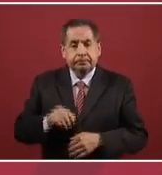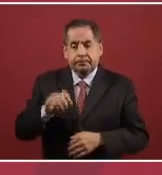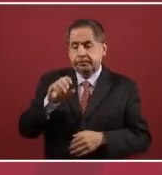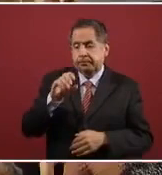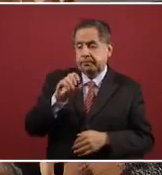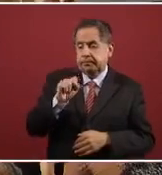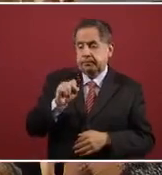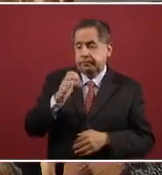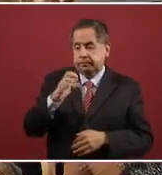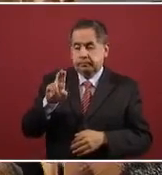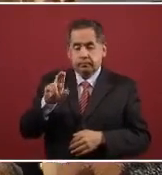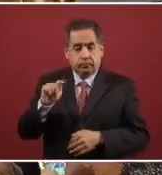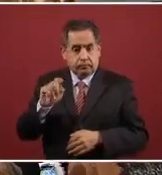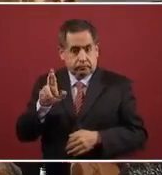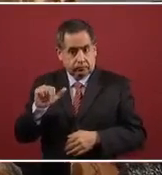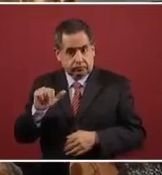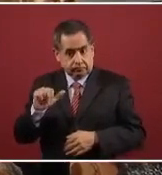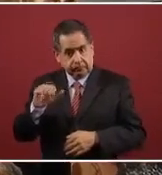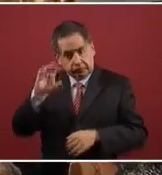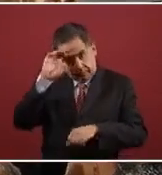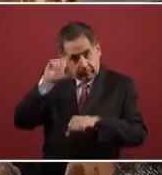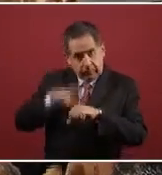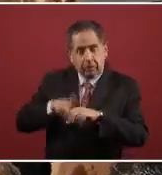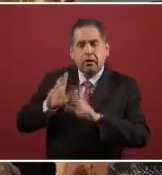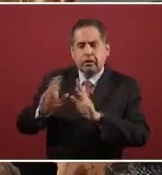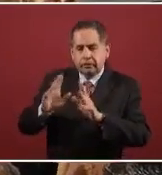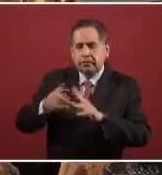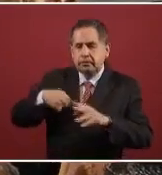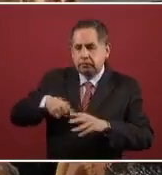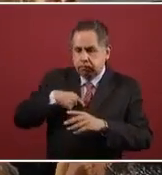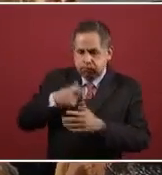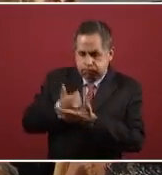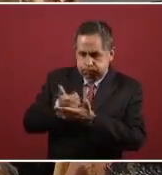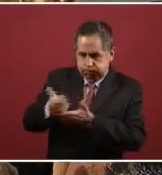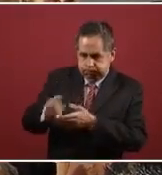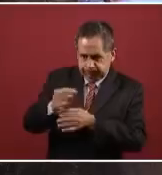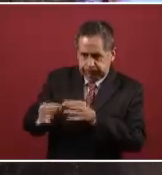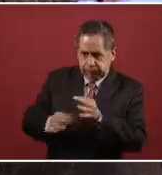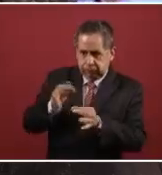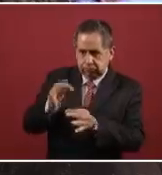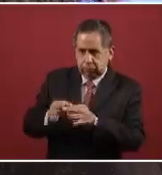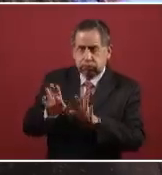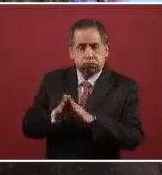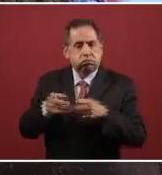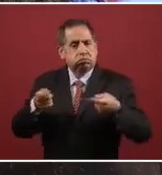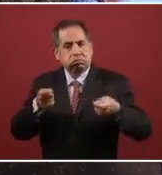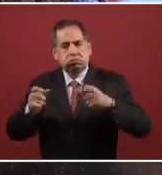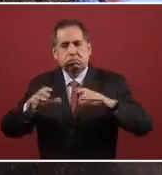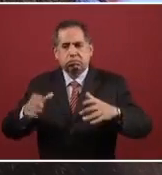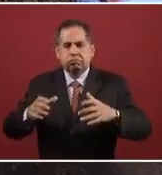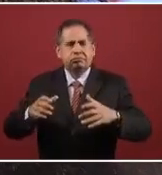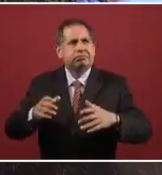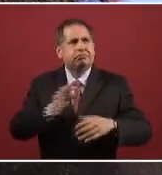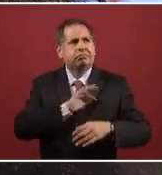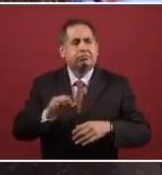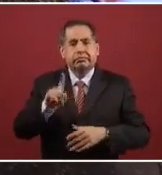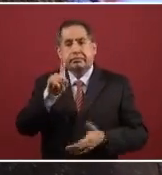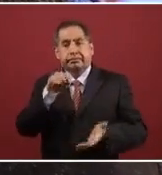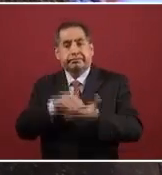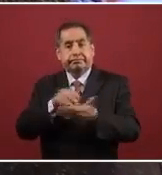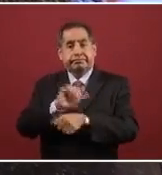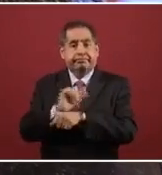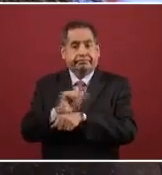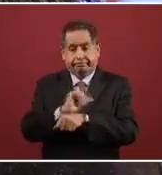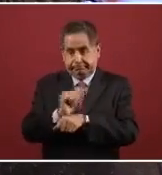de Cultura estamos cubriendo pues la parte de la atención a los casi 1,000 artistas